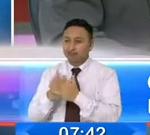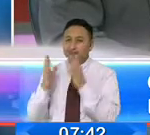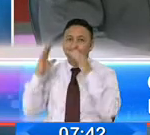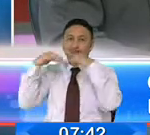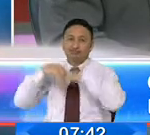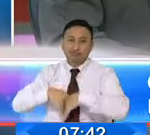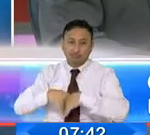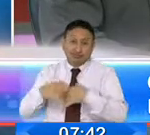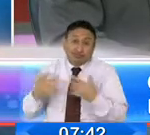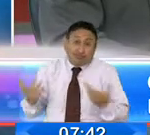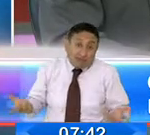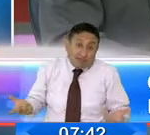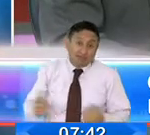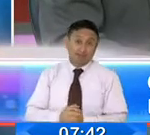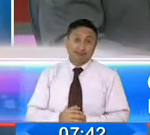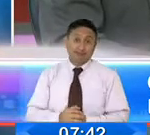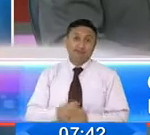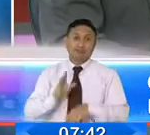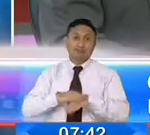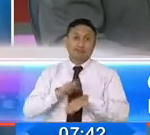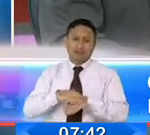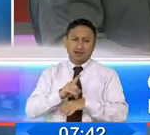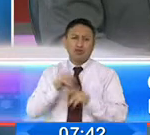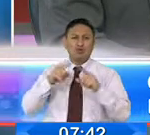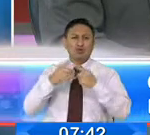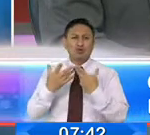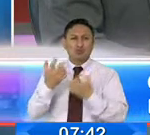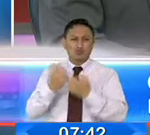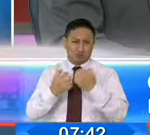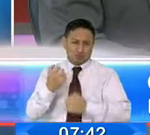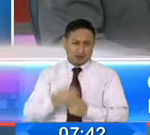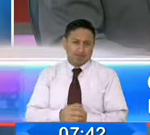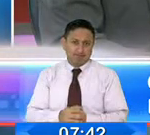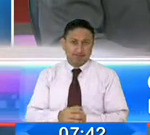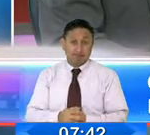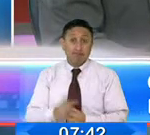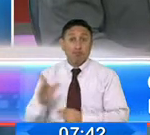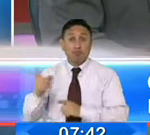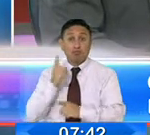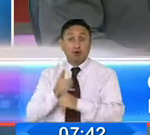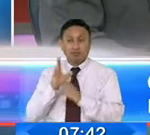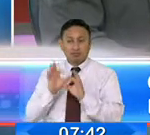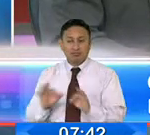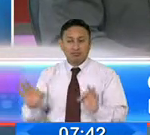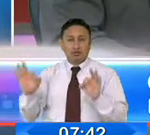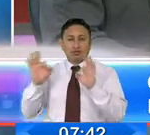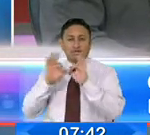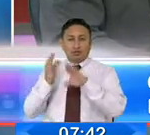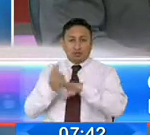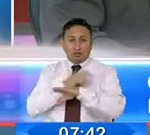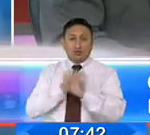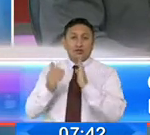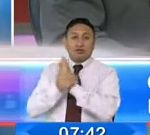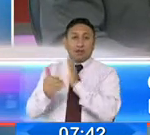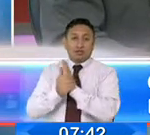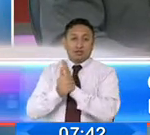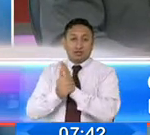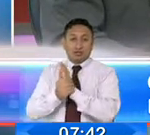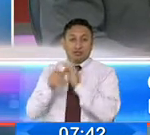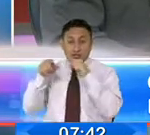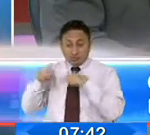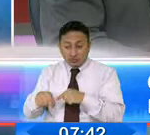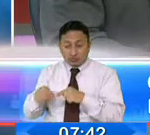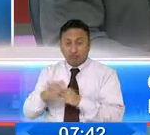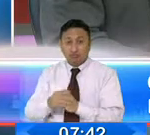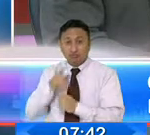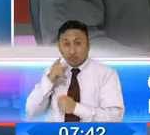ni consolidarse, producto de muchos factores externos. Por eso es la importancia de la capacitación, de la estructura, de medir,